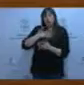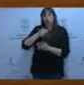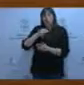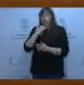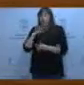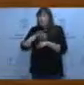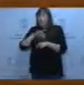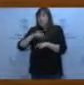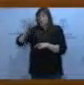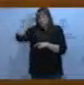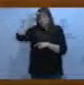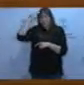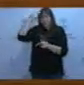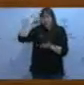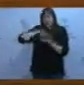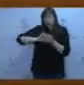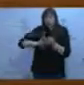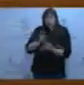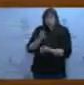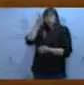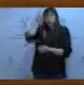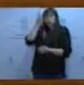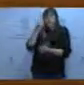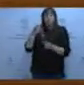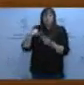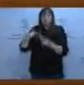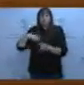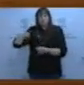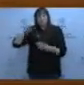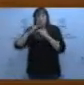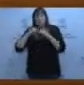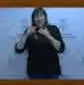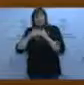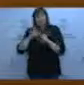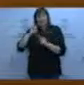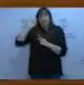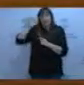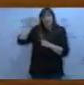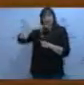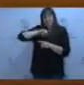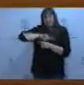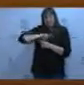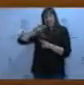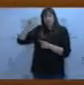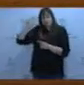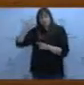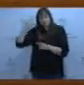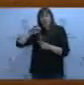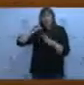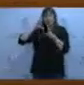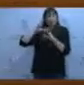detección para los problemas mentales, para aquellos pacientes que tengan ideas autolíticas, protocolos en atención pediátrica,